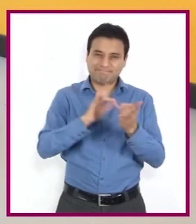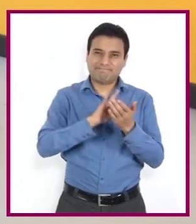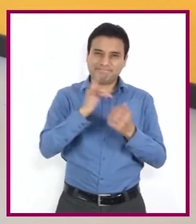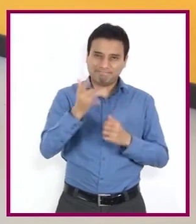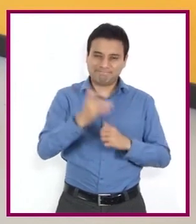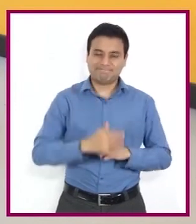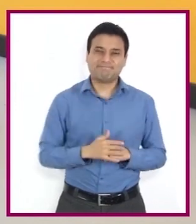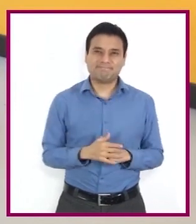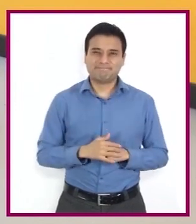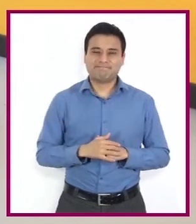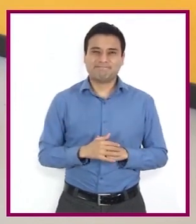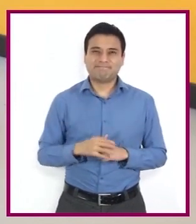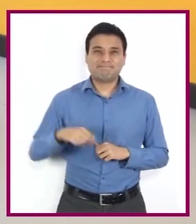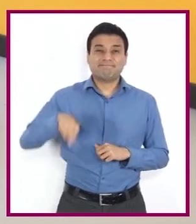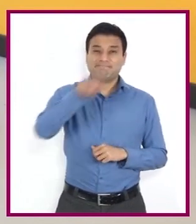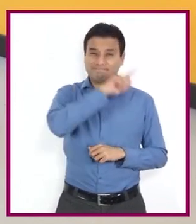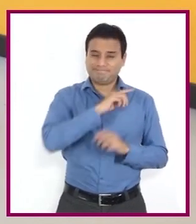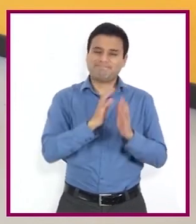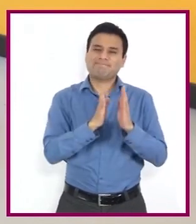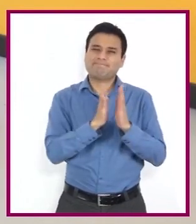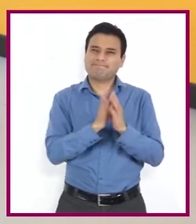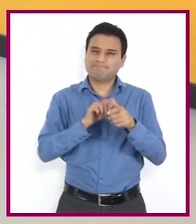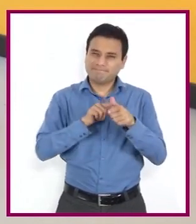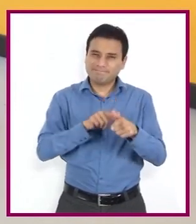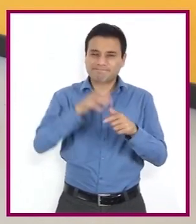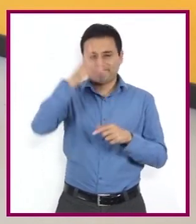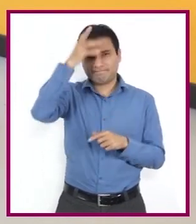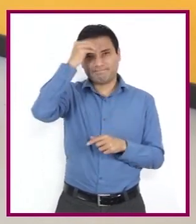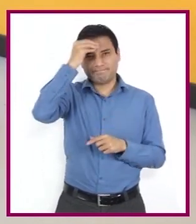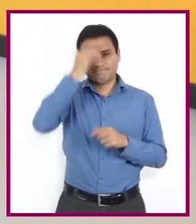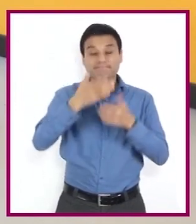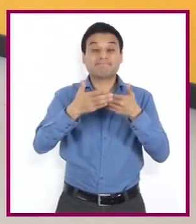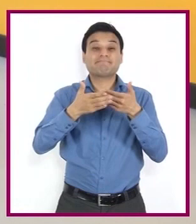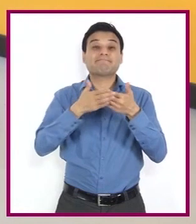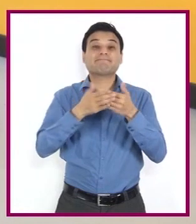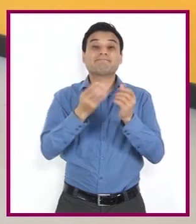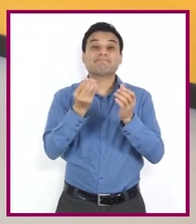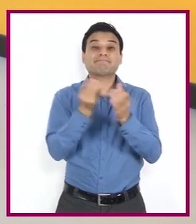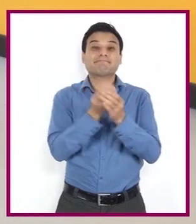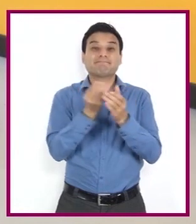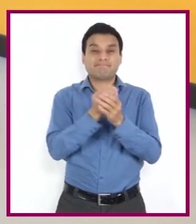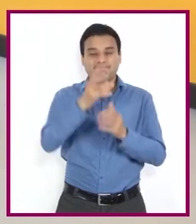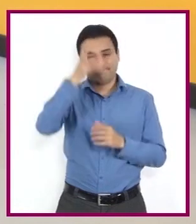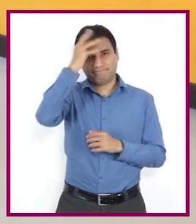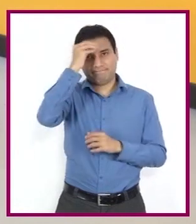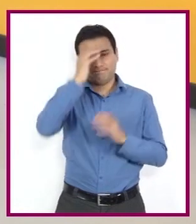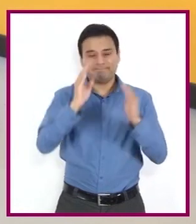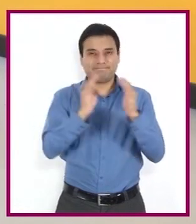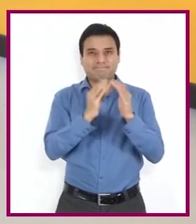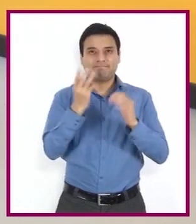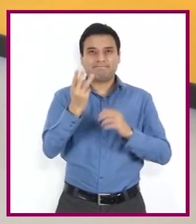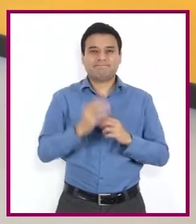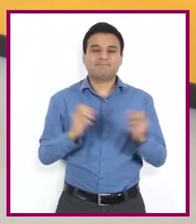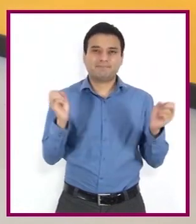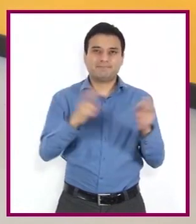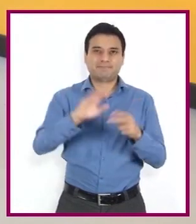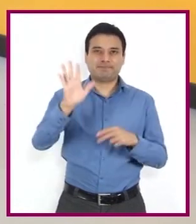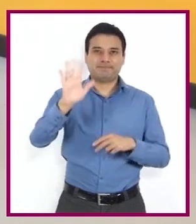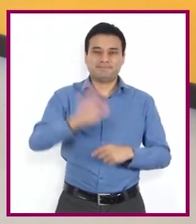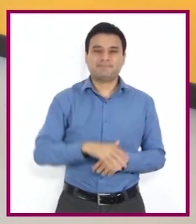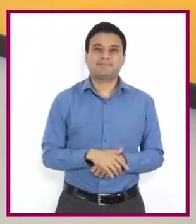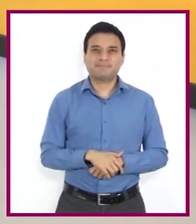acompañaron. Les invitamos a seguir aprendiendo en la próxima sesión de Aprende en Casa 3. Hasta pronto. Hasta